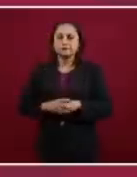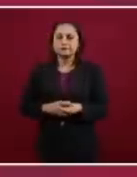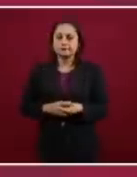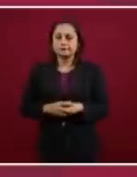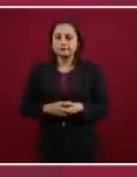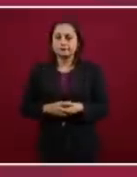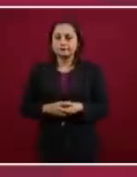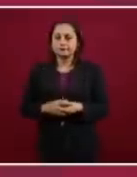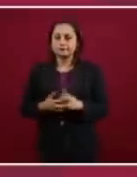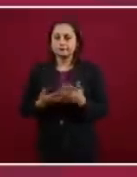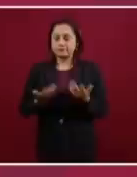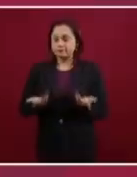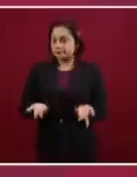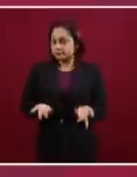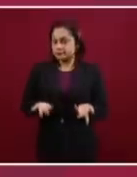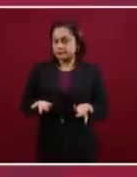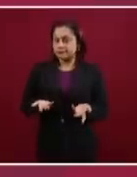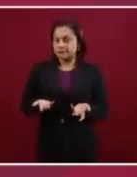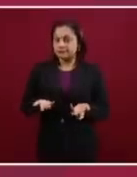resultó